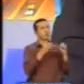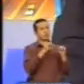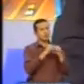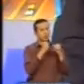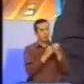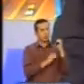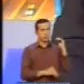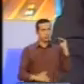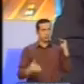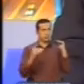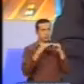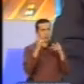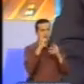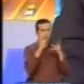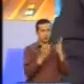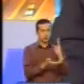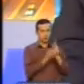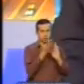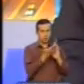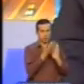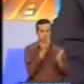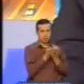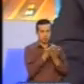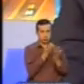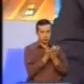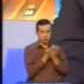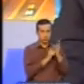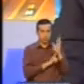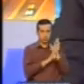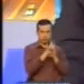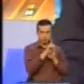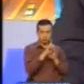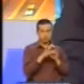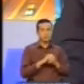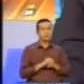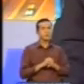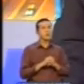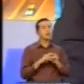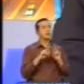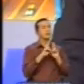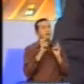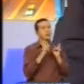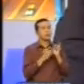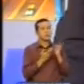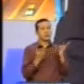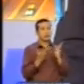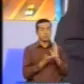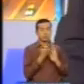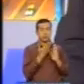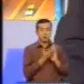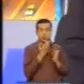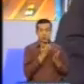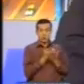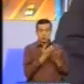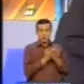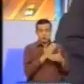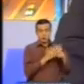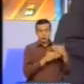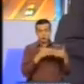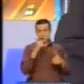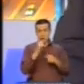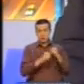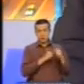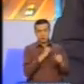y equidad debe haber crecimiento económico con desarrollo y el tema es que el crecimiento económico a lo largo de estos 10